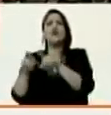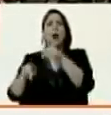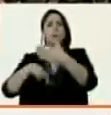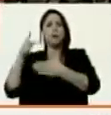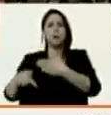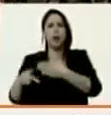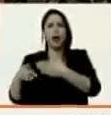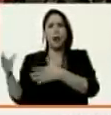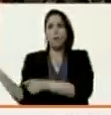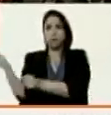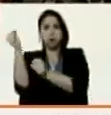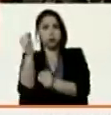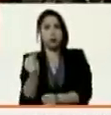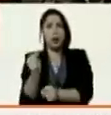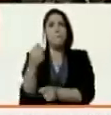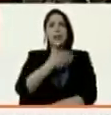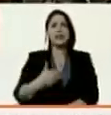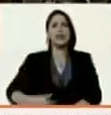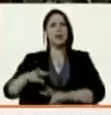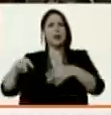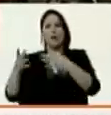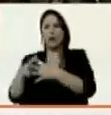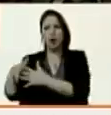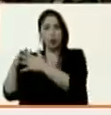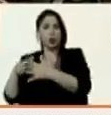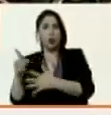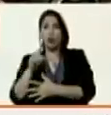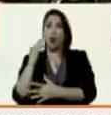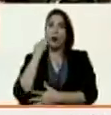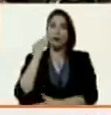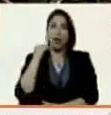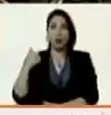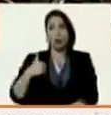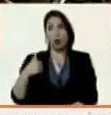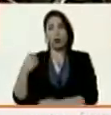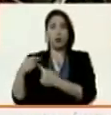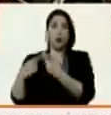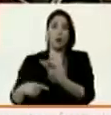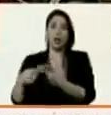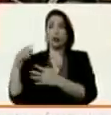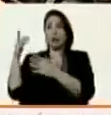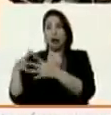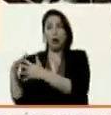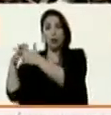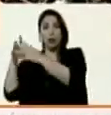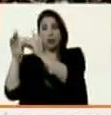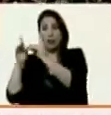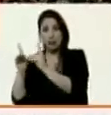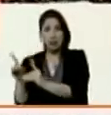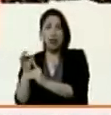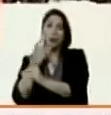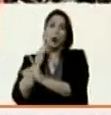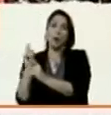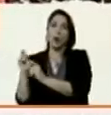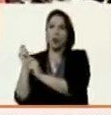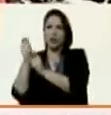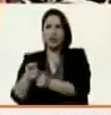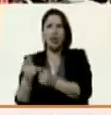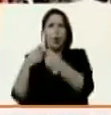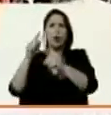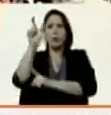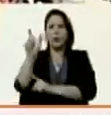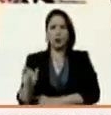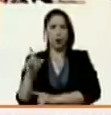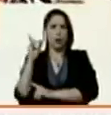presidente de eeuu no te extrañe que en cualquier momento desde estados unidos deciden decidan designar en